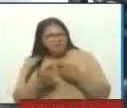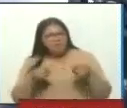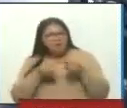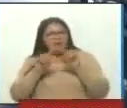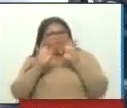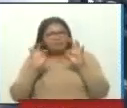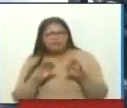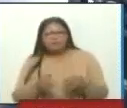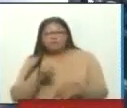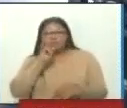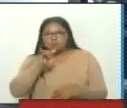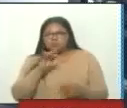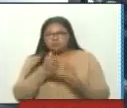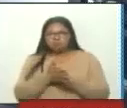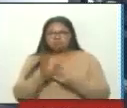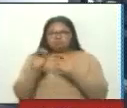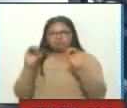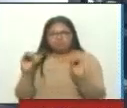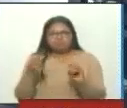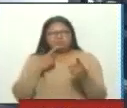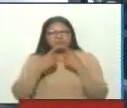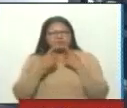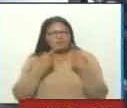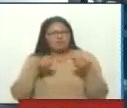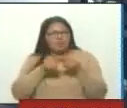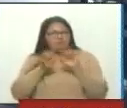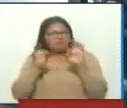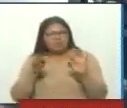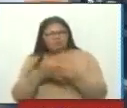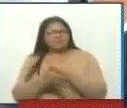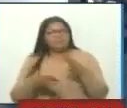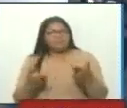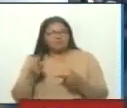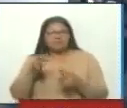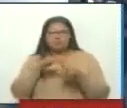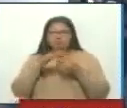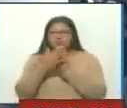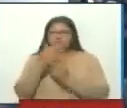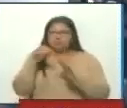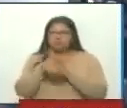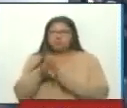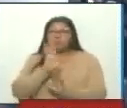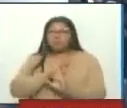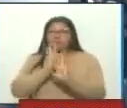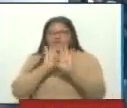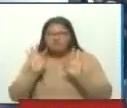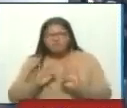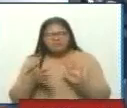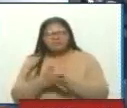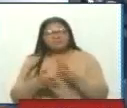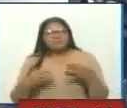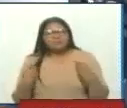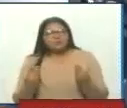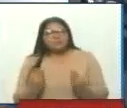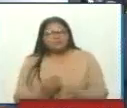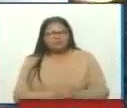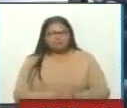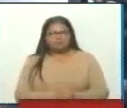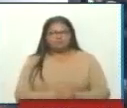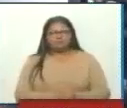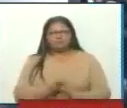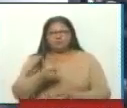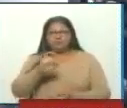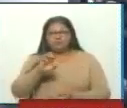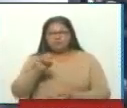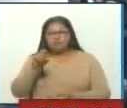personas para entrevistar. ¿Qué pasa con esa situación interna? Ya Fogade pretendía